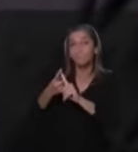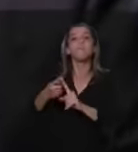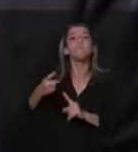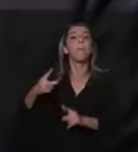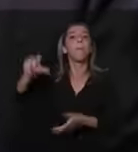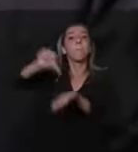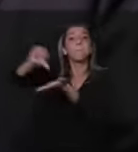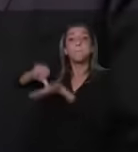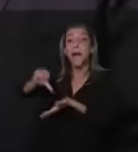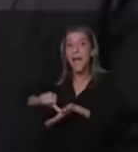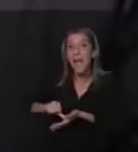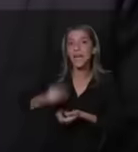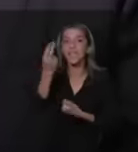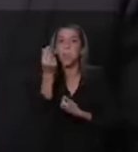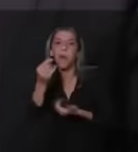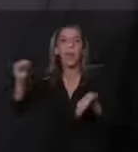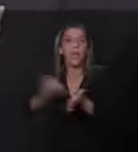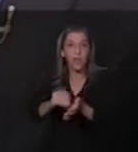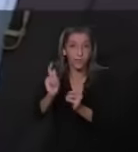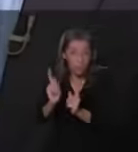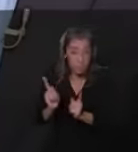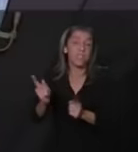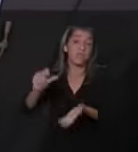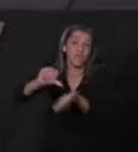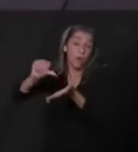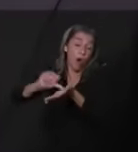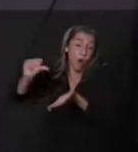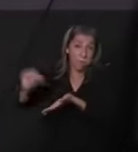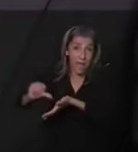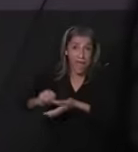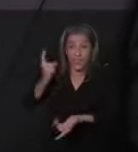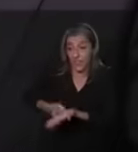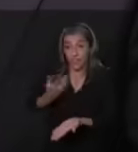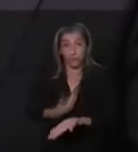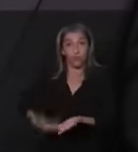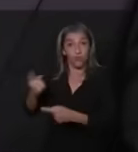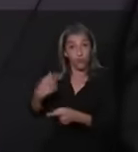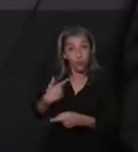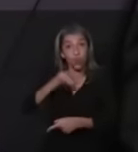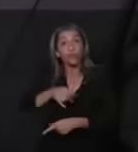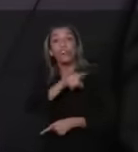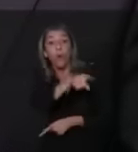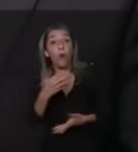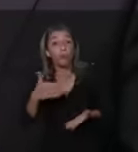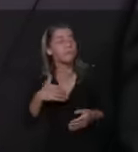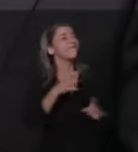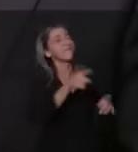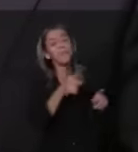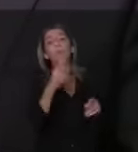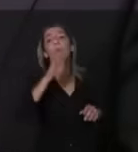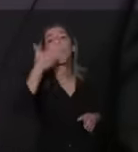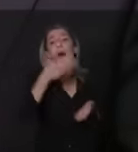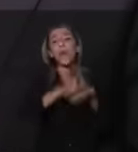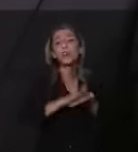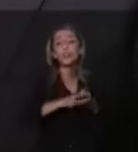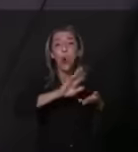los fijan los países, los permisos sanitarios los fijan los países. ¿Vas a mantener sí o no? Es decir, vos lo que estás hablando es toda una política de